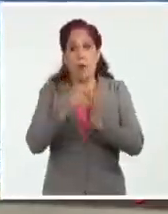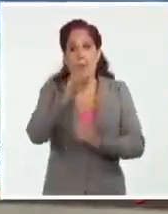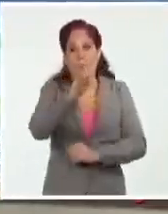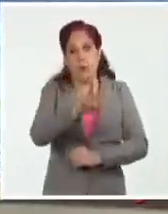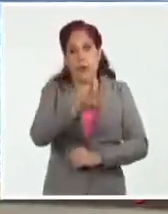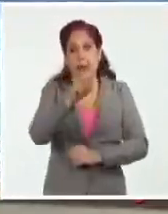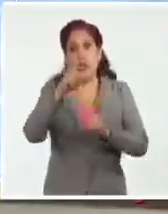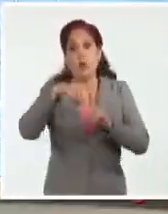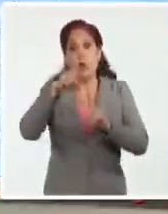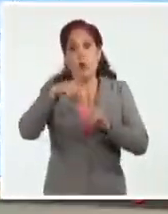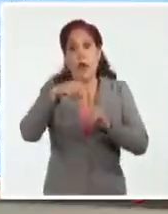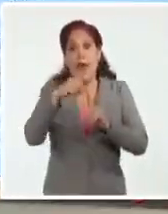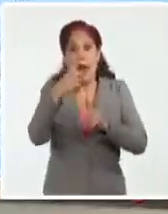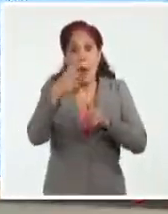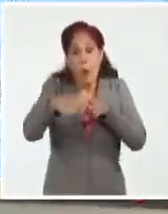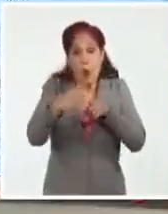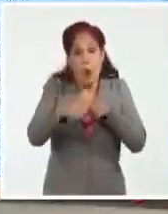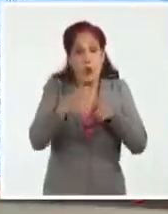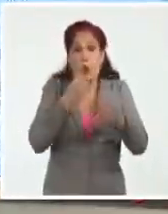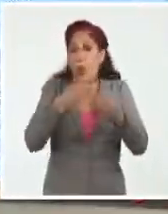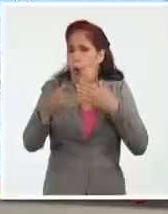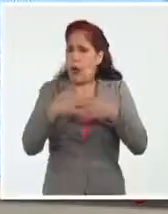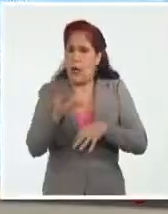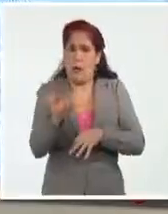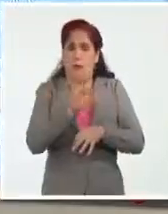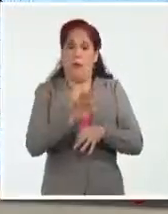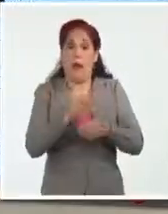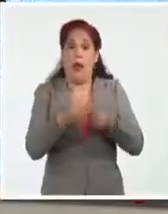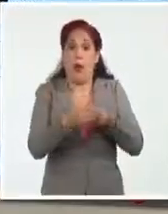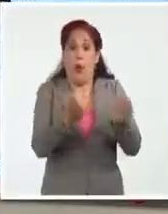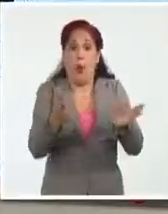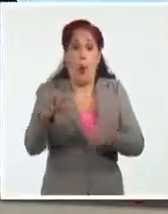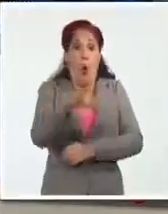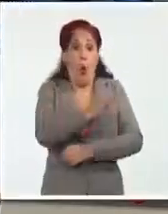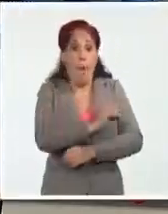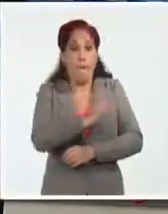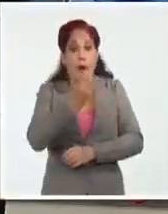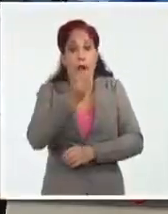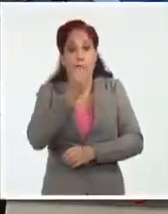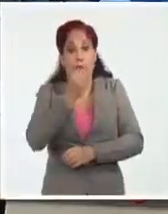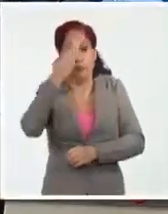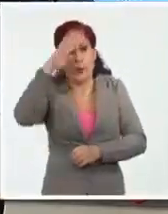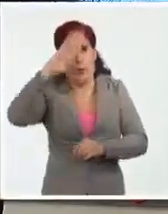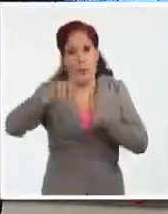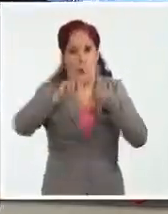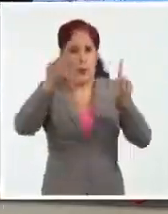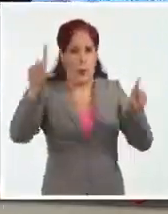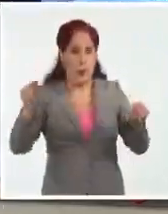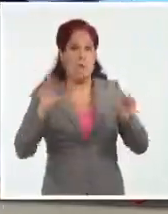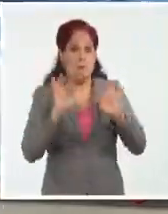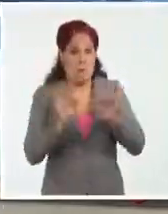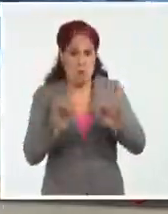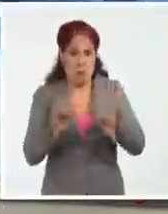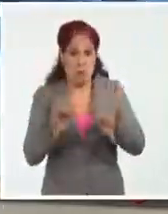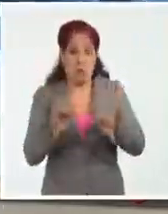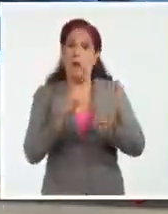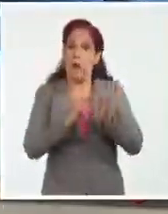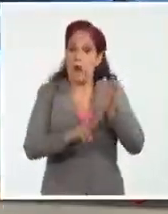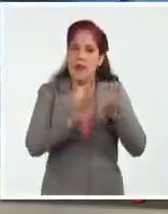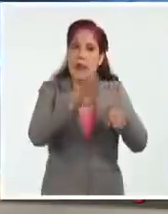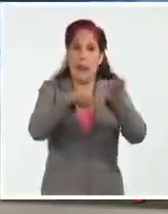5.200 toneladas de un producto cualquiera para que este llegara a todos los consumidores del país. Por esa razón, cada